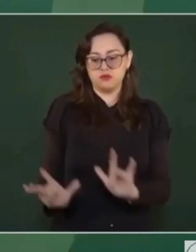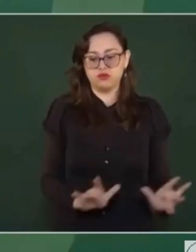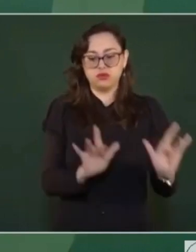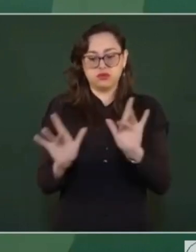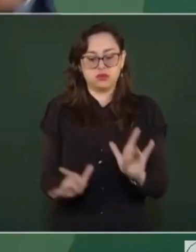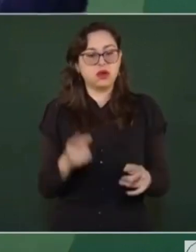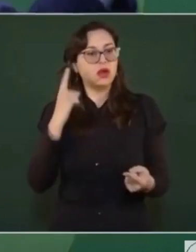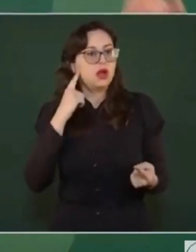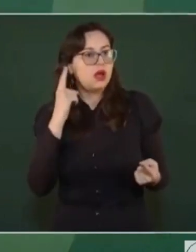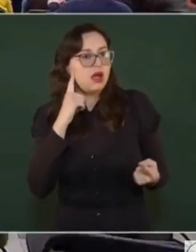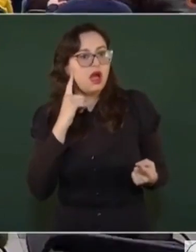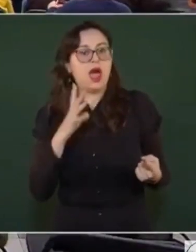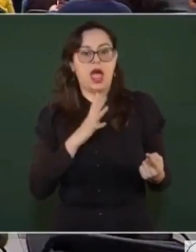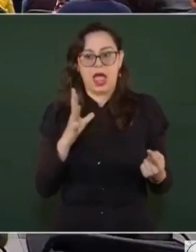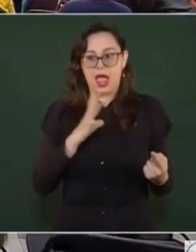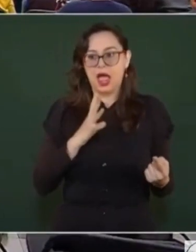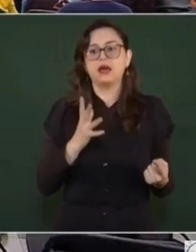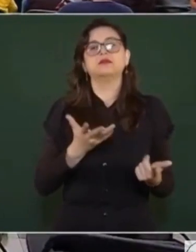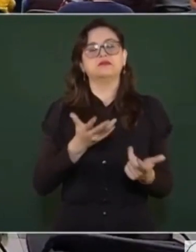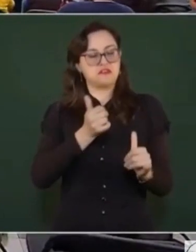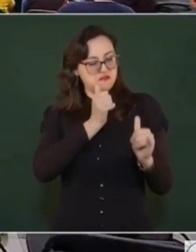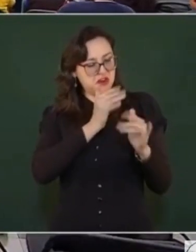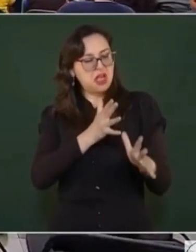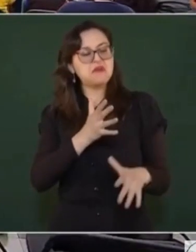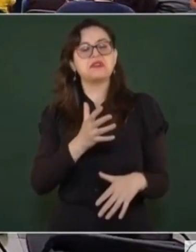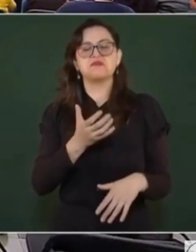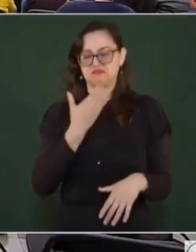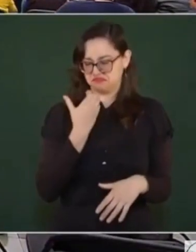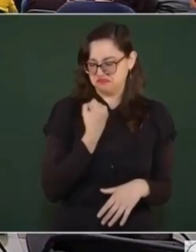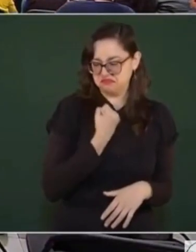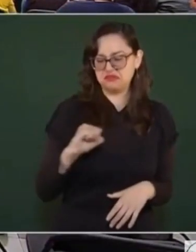Tamaulipas, agradeciéndole